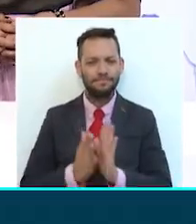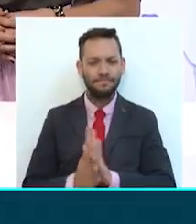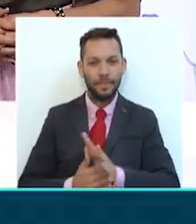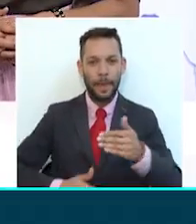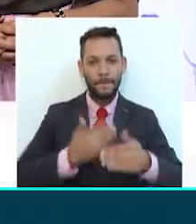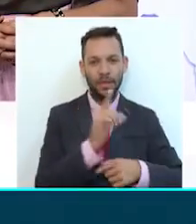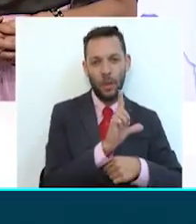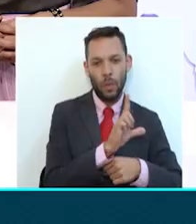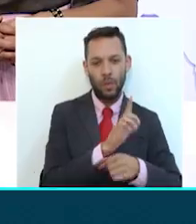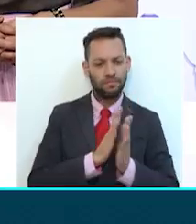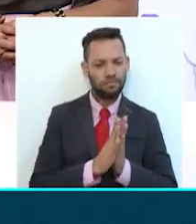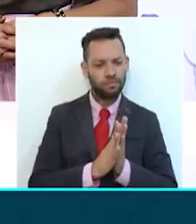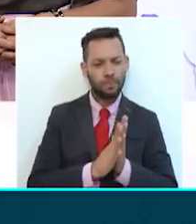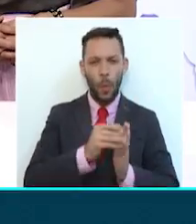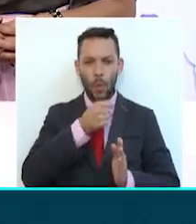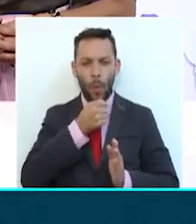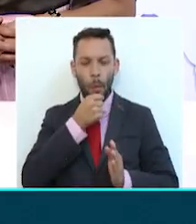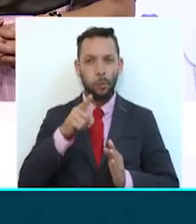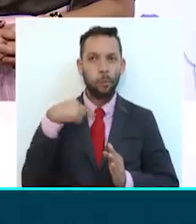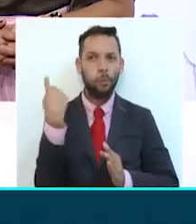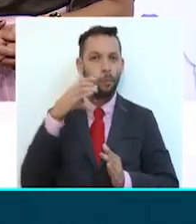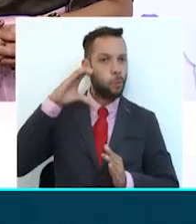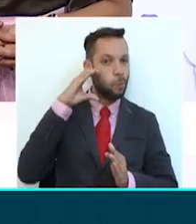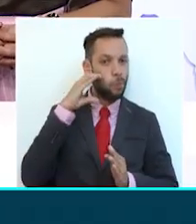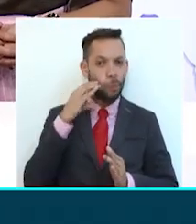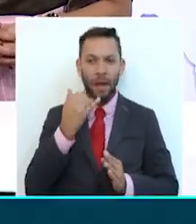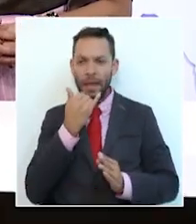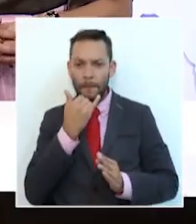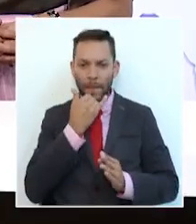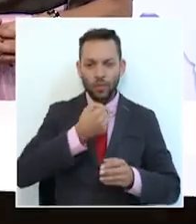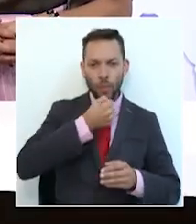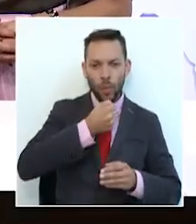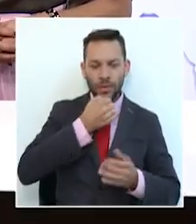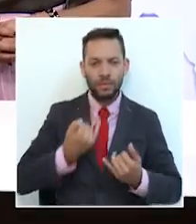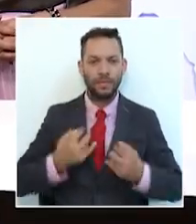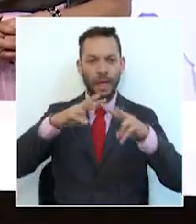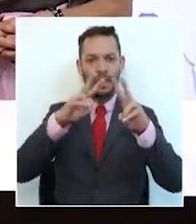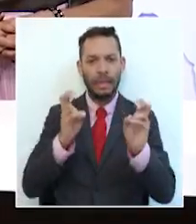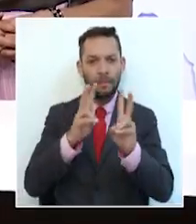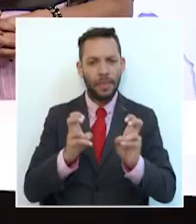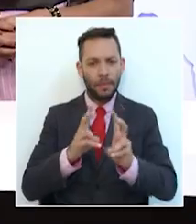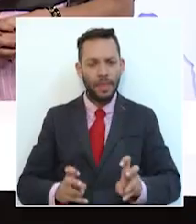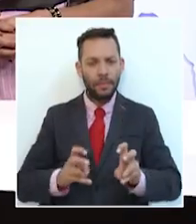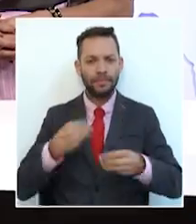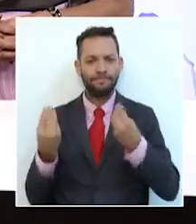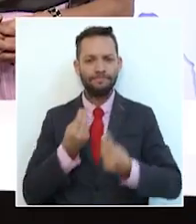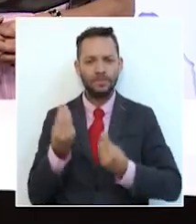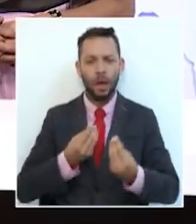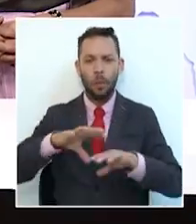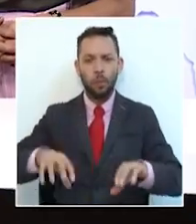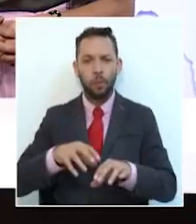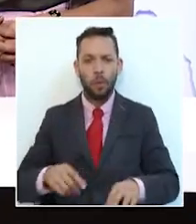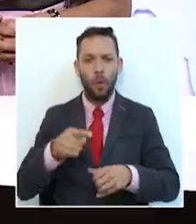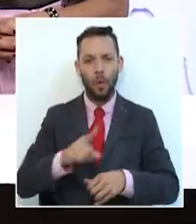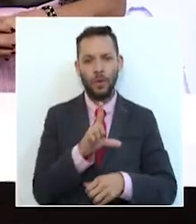con nosotros para que se enteren de todo lo que sucedió en el Triángulo del Café. Los invitamos a conocer los titulares de las noticias más importantes para hoy